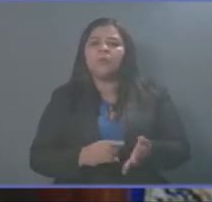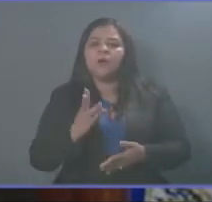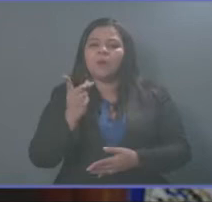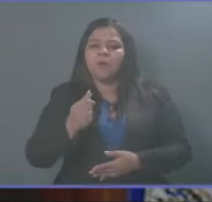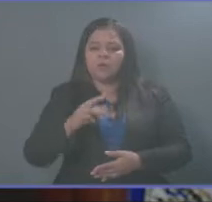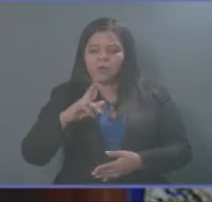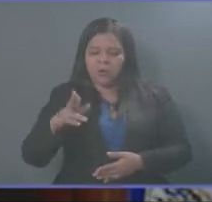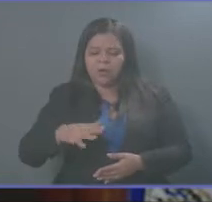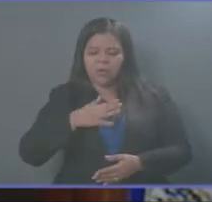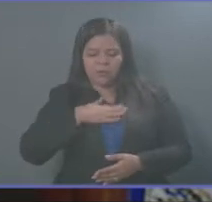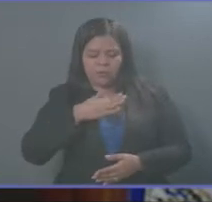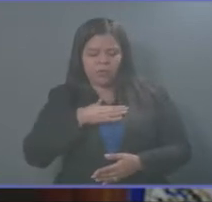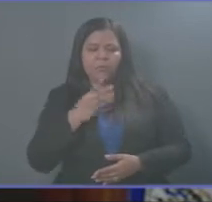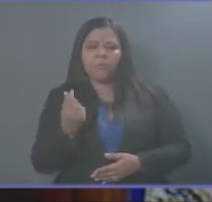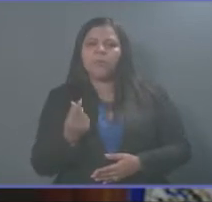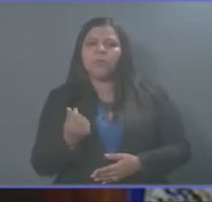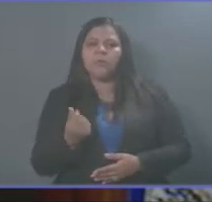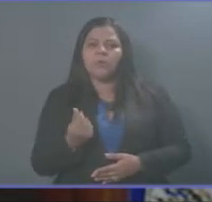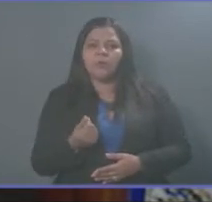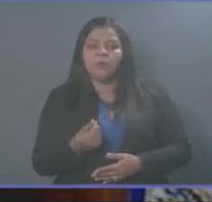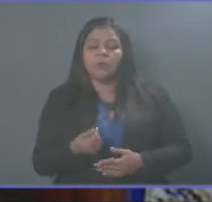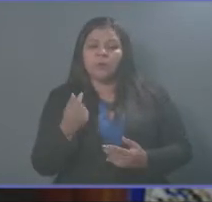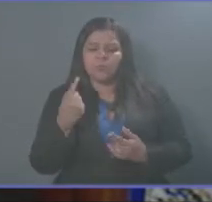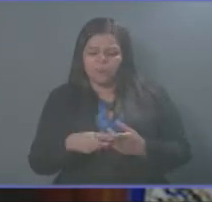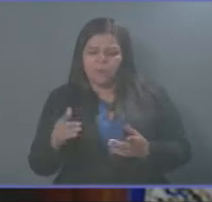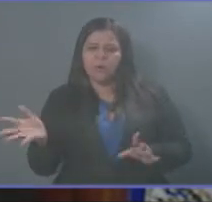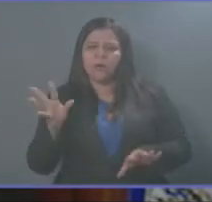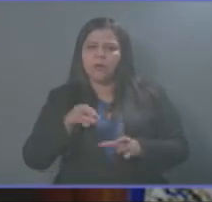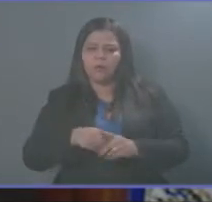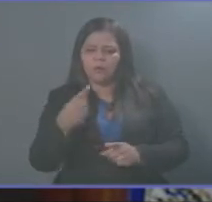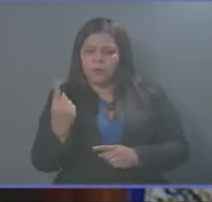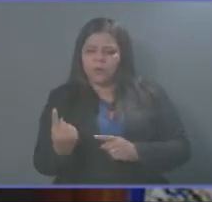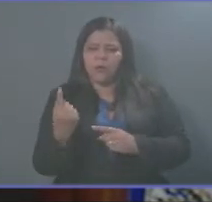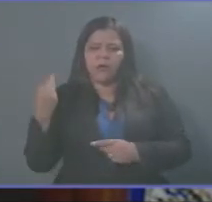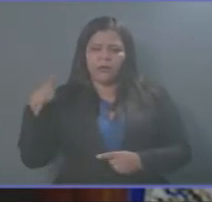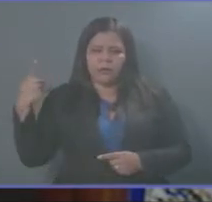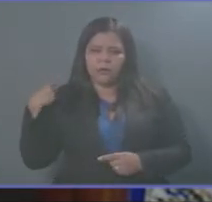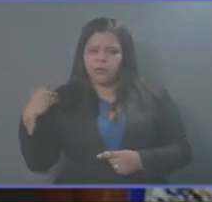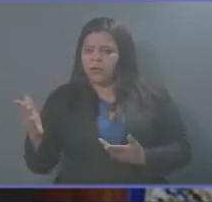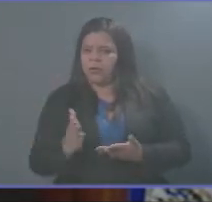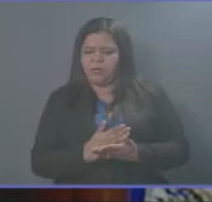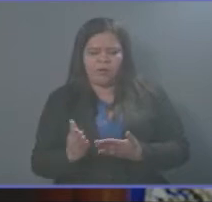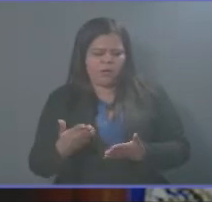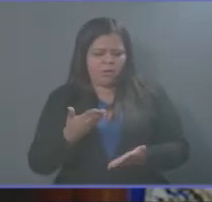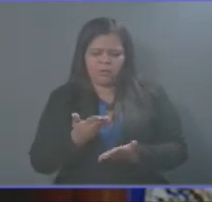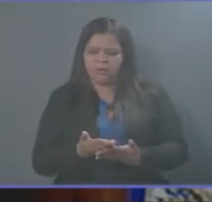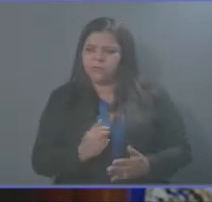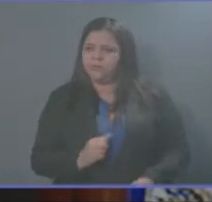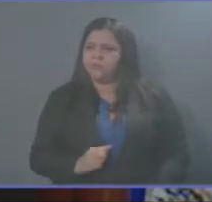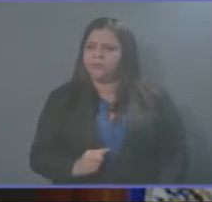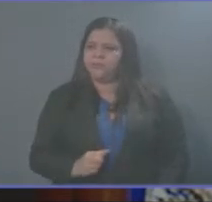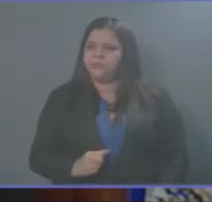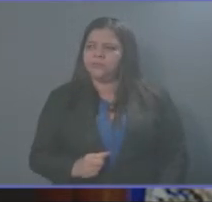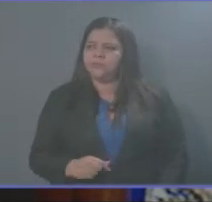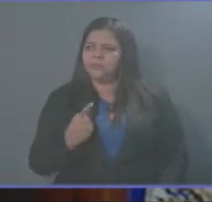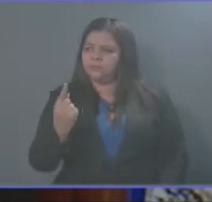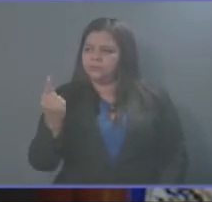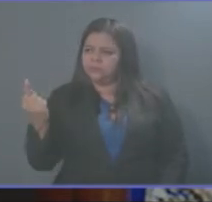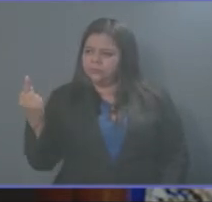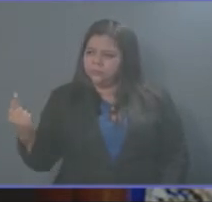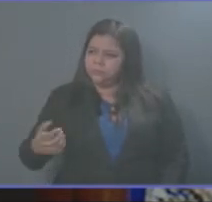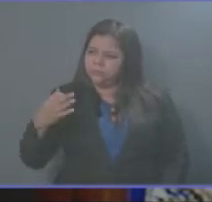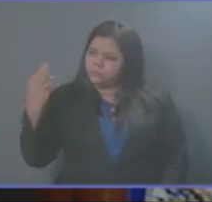incluye al señor Osiris Luna. Al menos en el plazo que da la ley no la ha presentado. Y